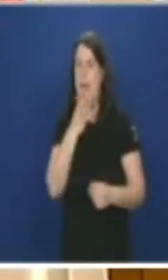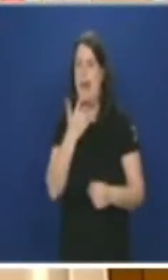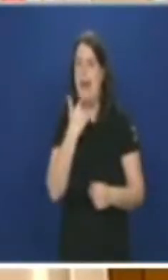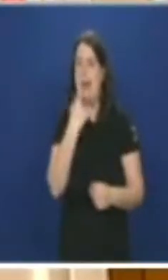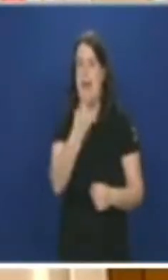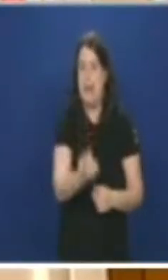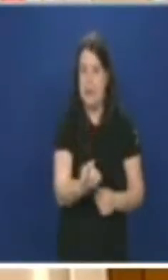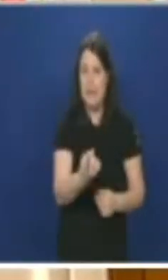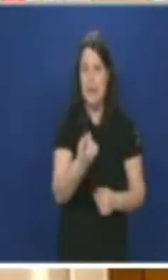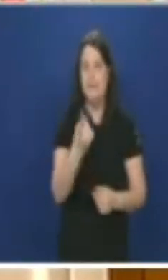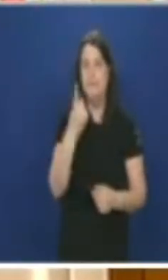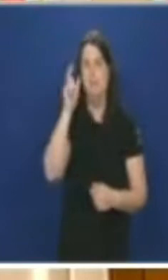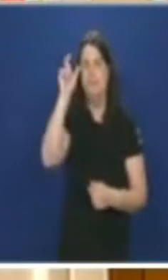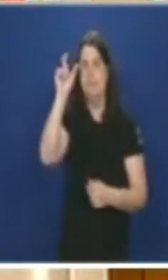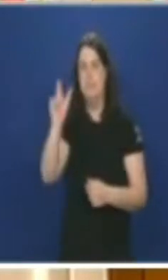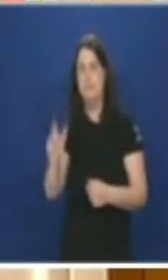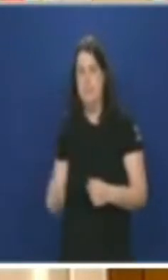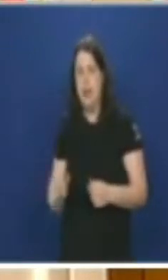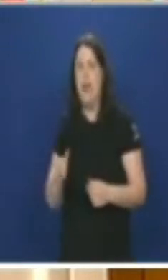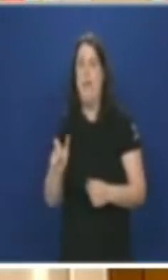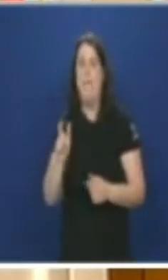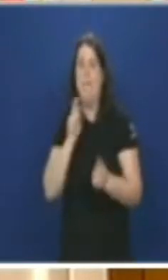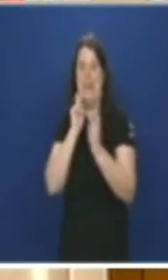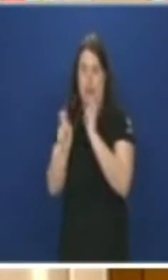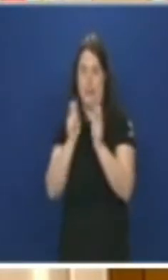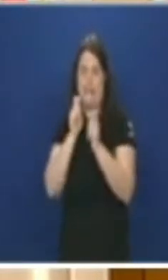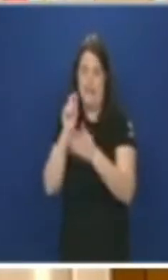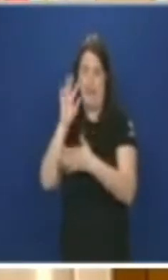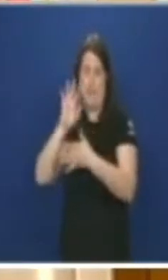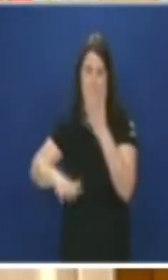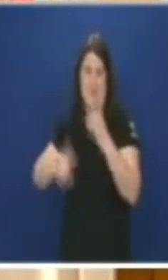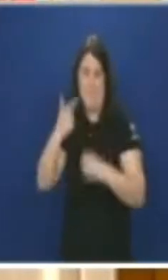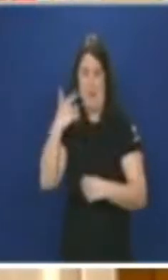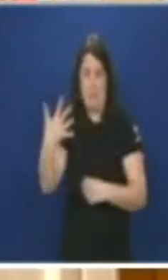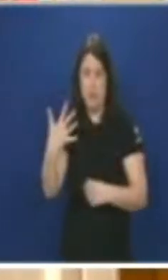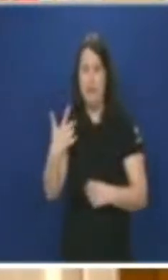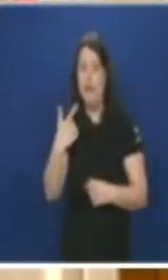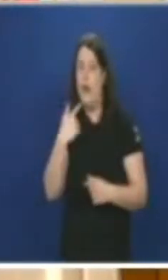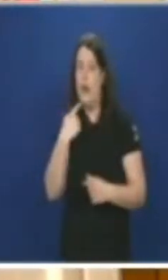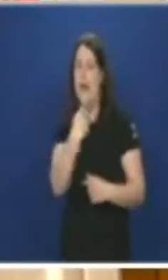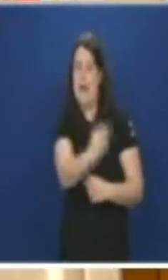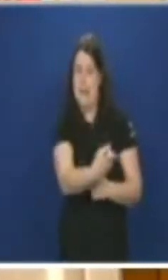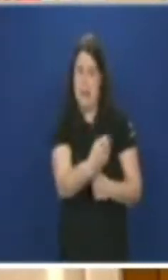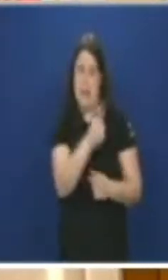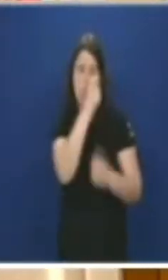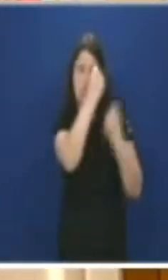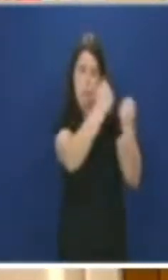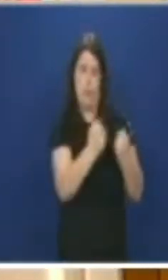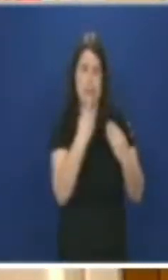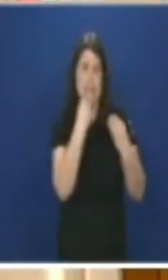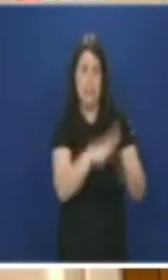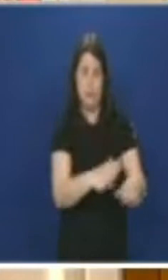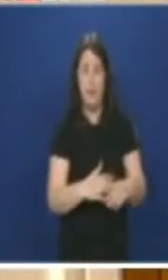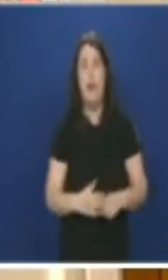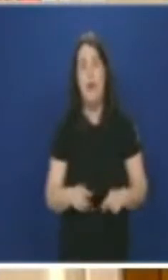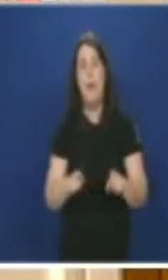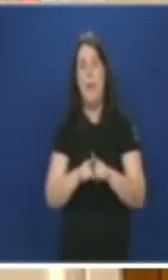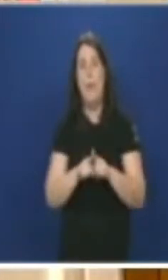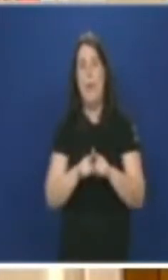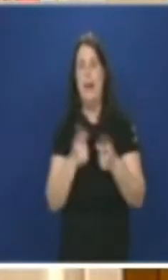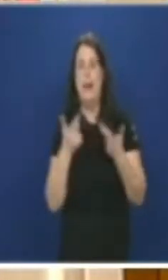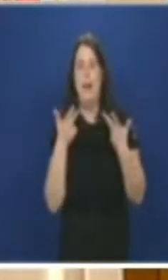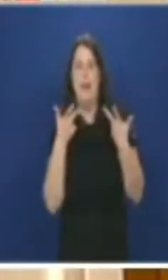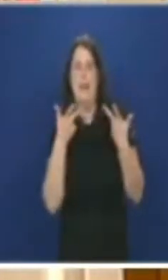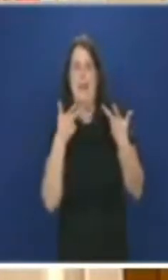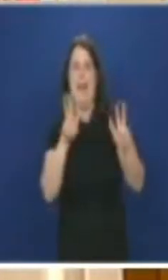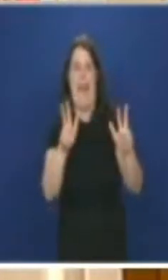aquel periodista magnífico catalán, que lle decía aos historiadores: deixade de